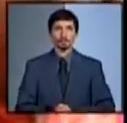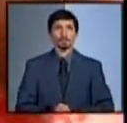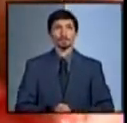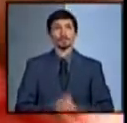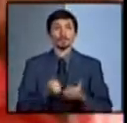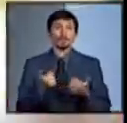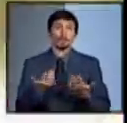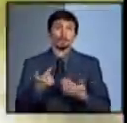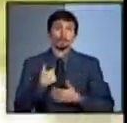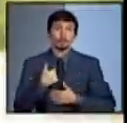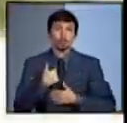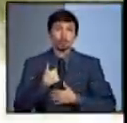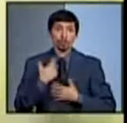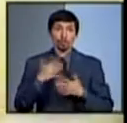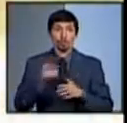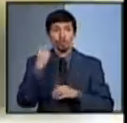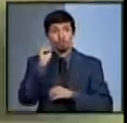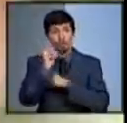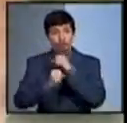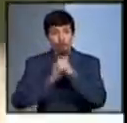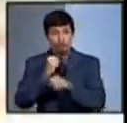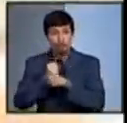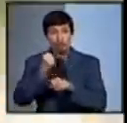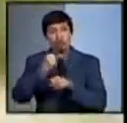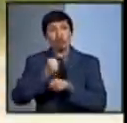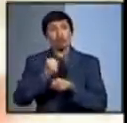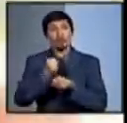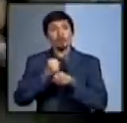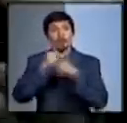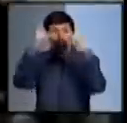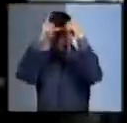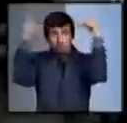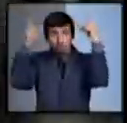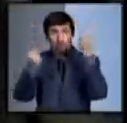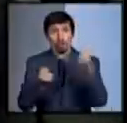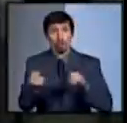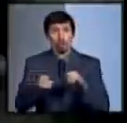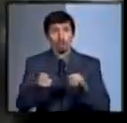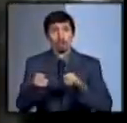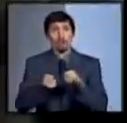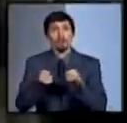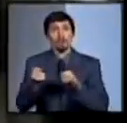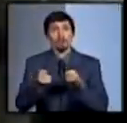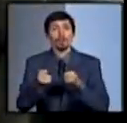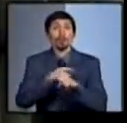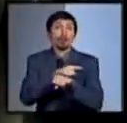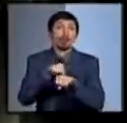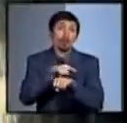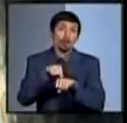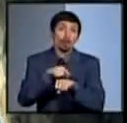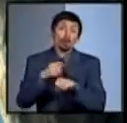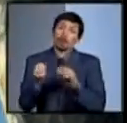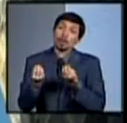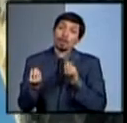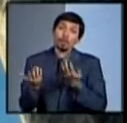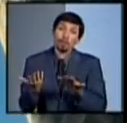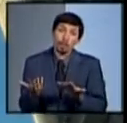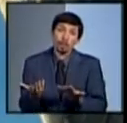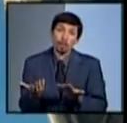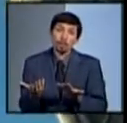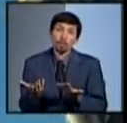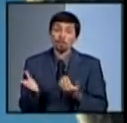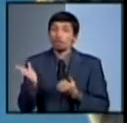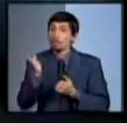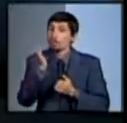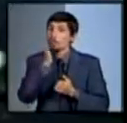Bueno, yo llevo más de 20 años ya trabajando en colectivo. Lo mejor de esto son los horarios, porque en realidad